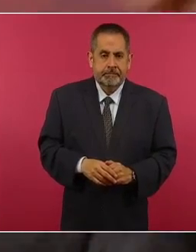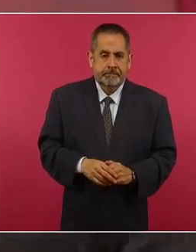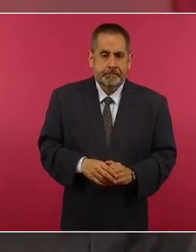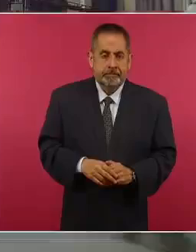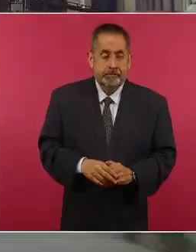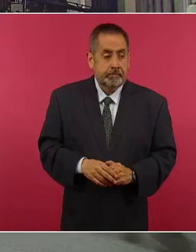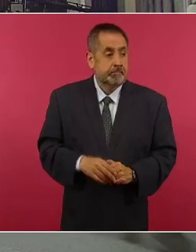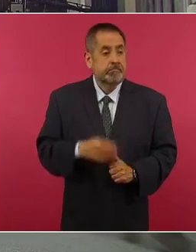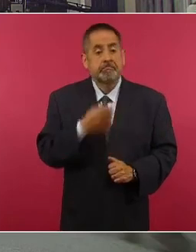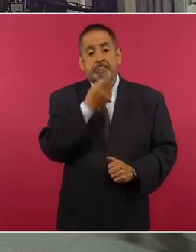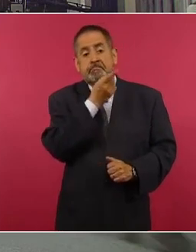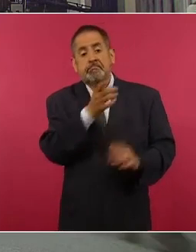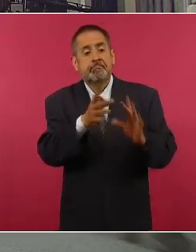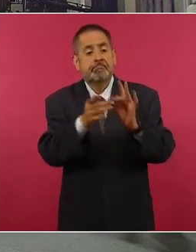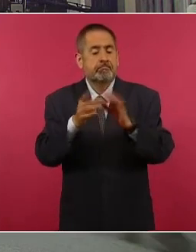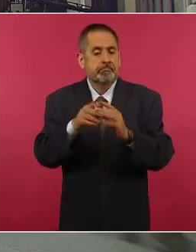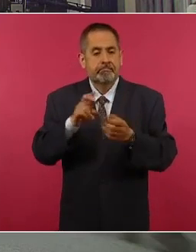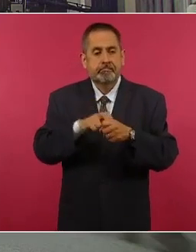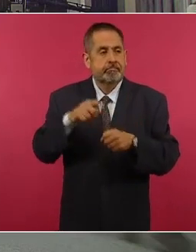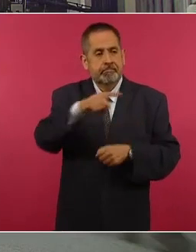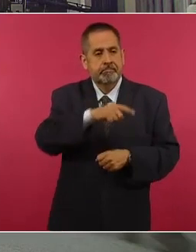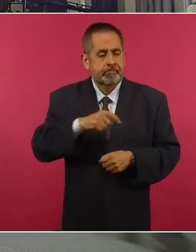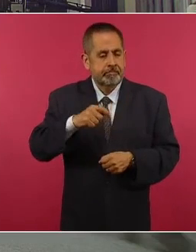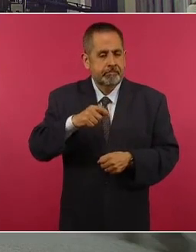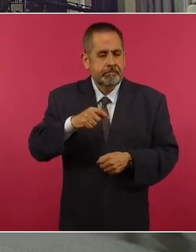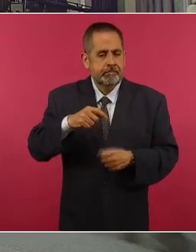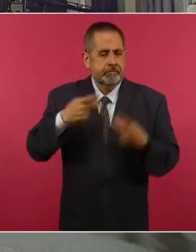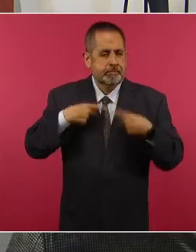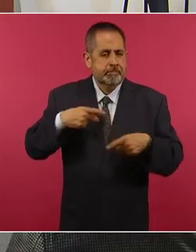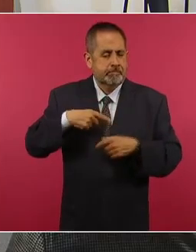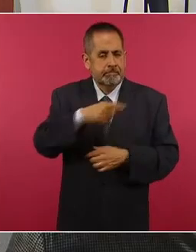Se decía, por ejemplo, de Guerrero,